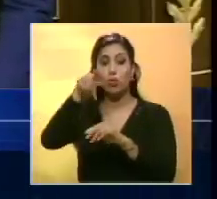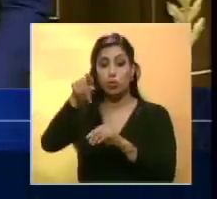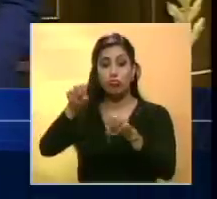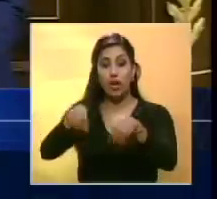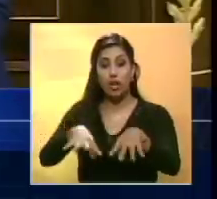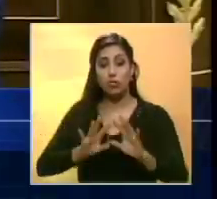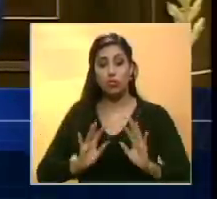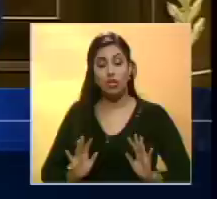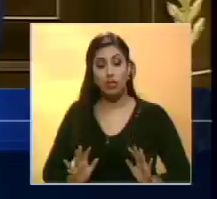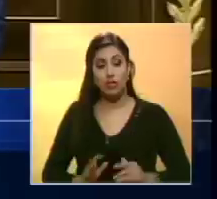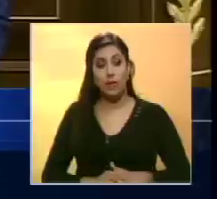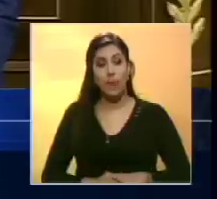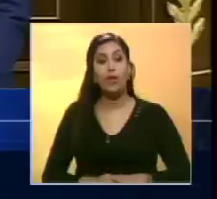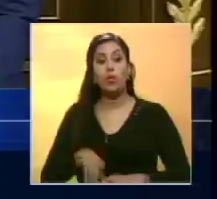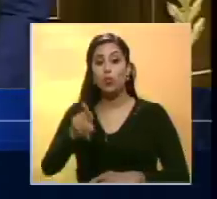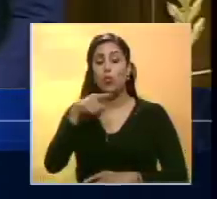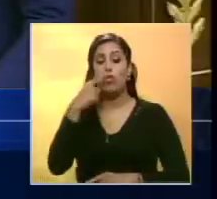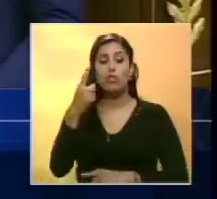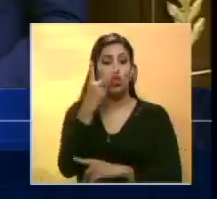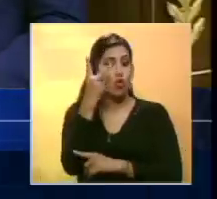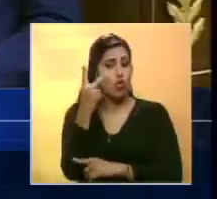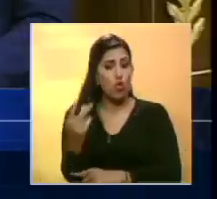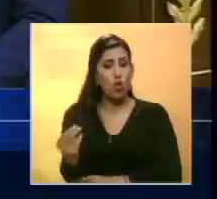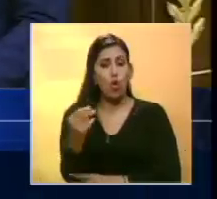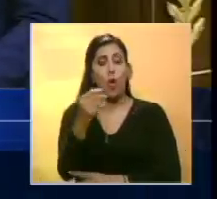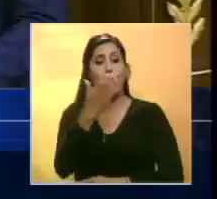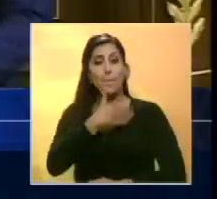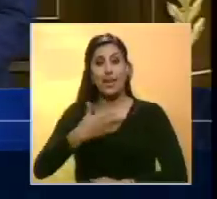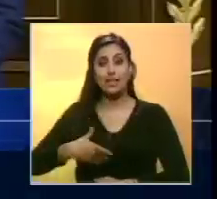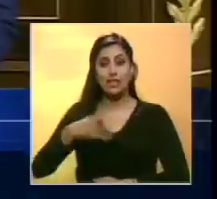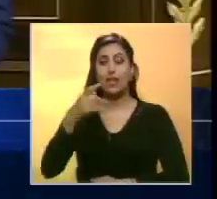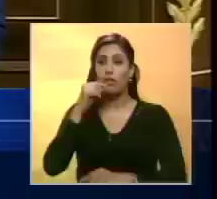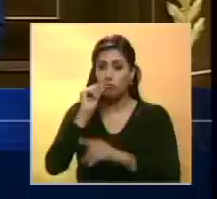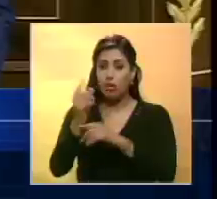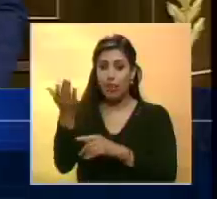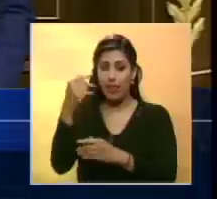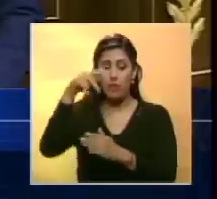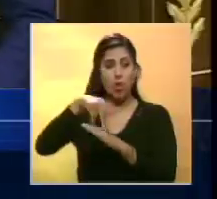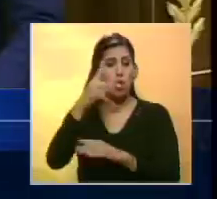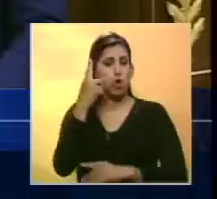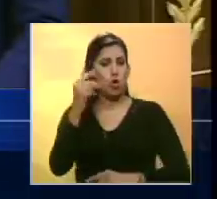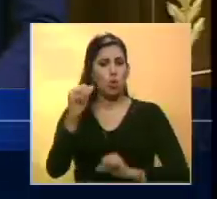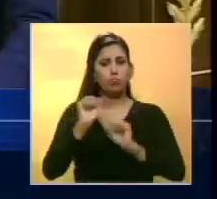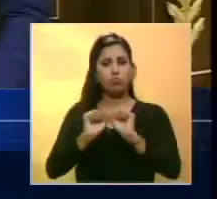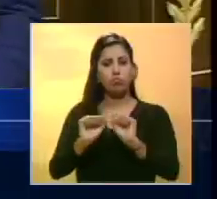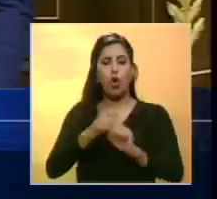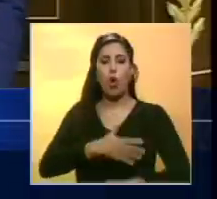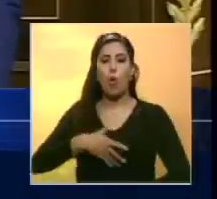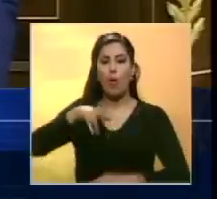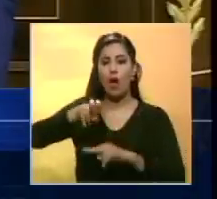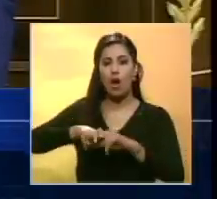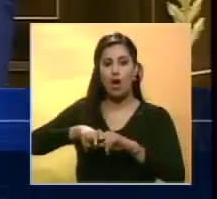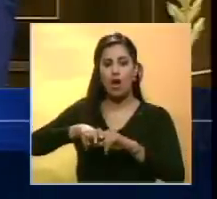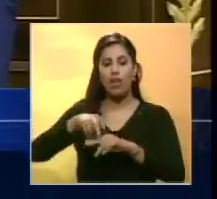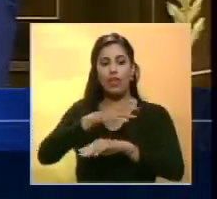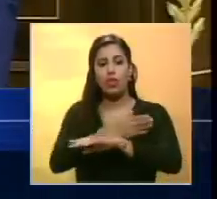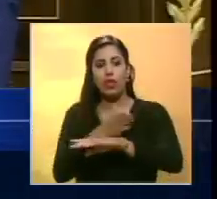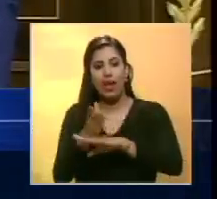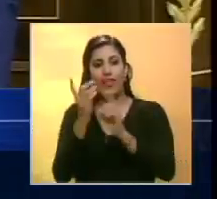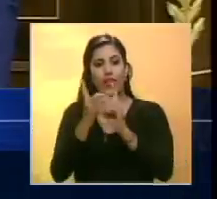Renunció. Le dijo no al jefe del Estado. Y en consecuencia lo que hizo fue bloquear el reloj de la